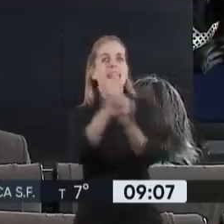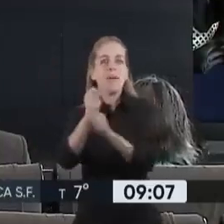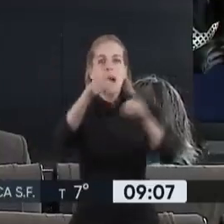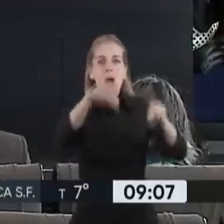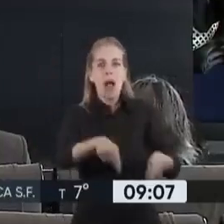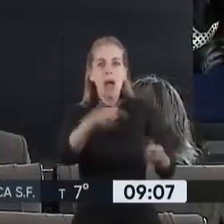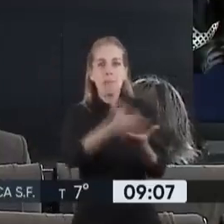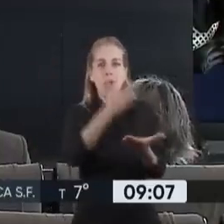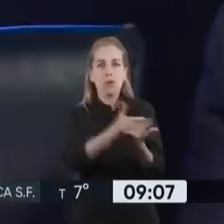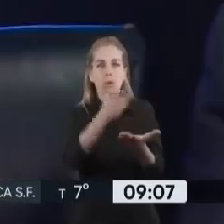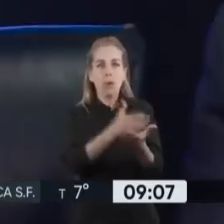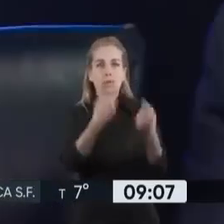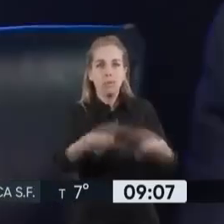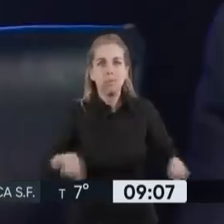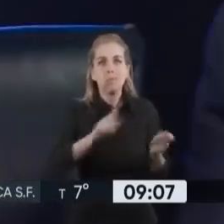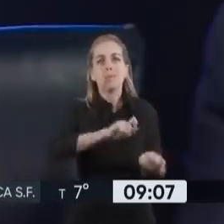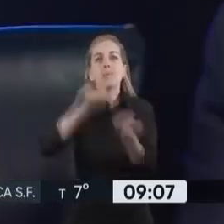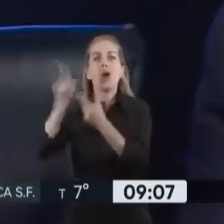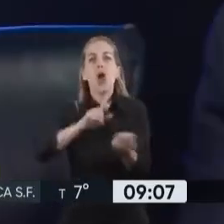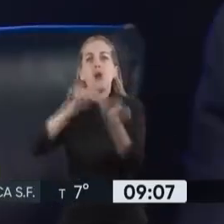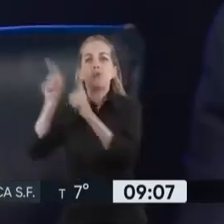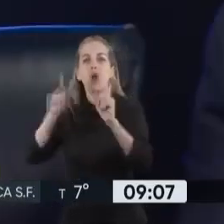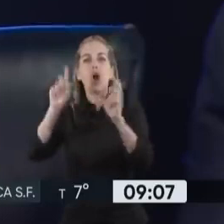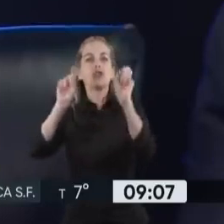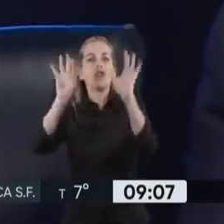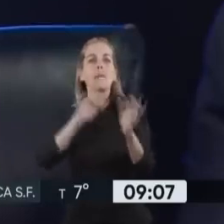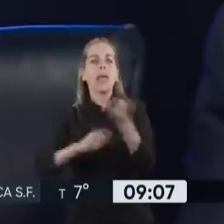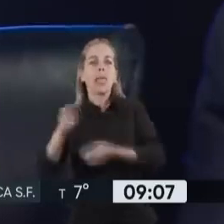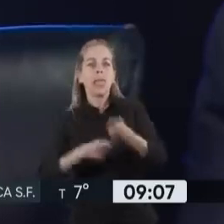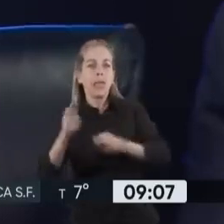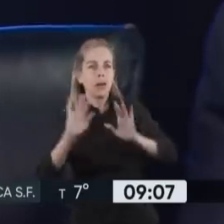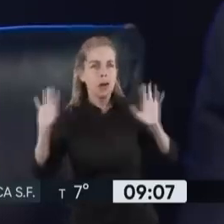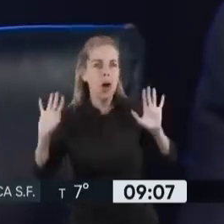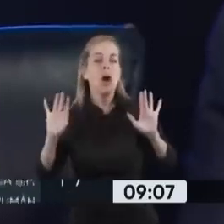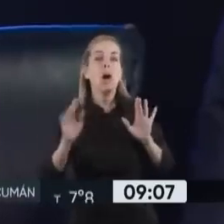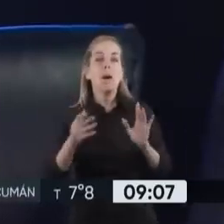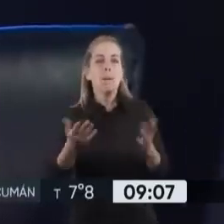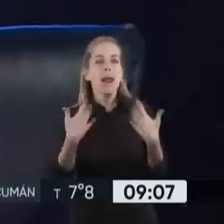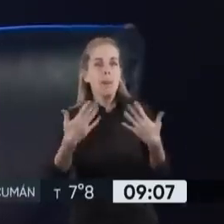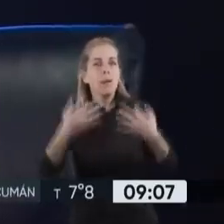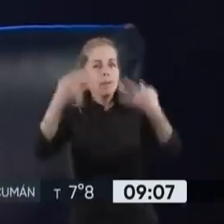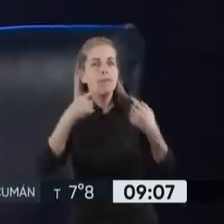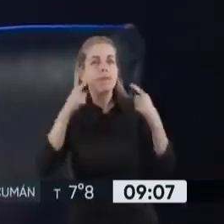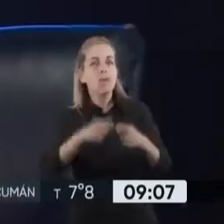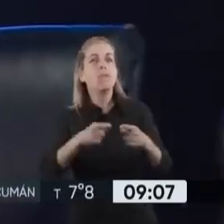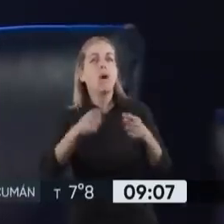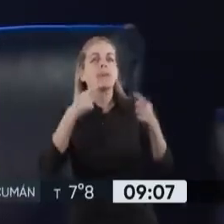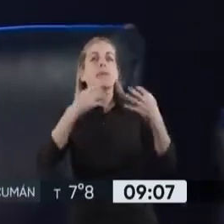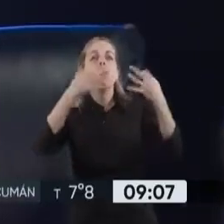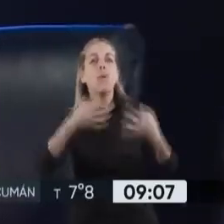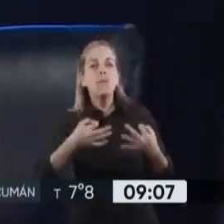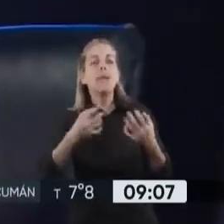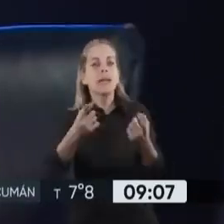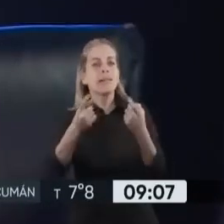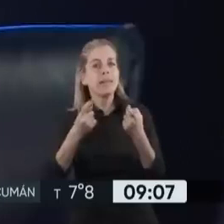esa es nuestra consigna no un modelo especulativo para poder trabajar todos estos elementos necesitamos